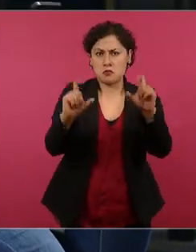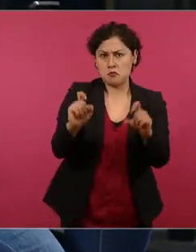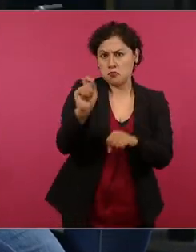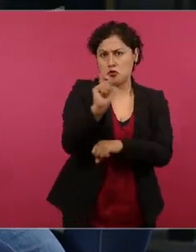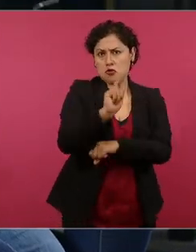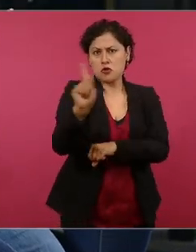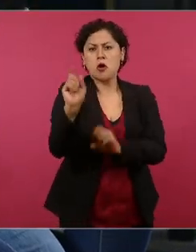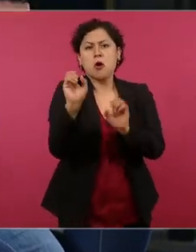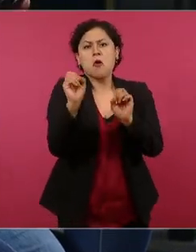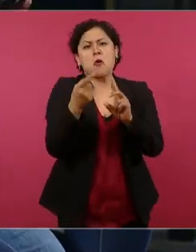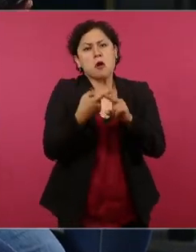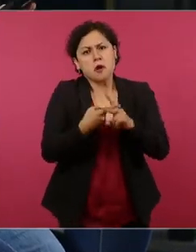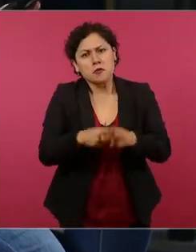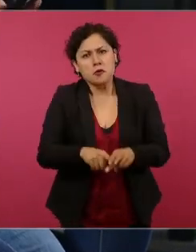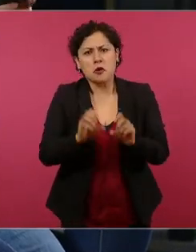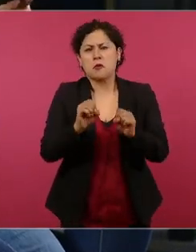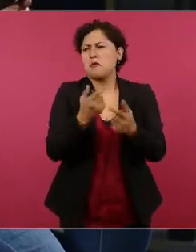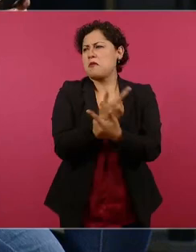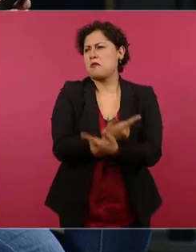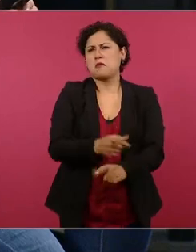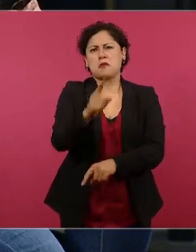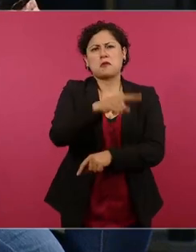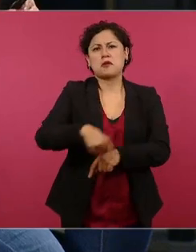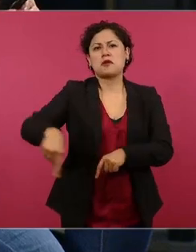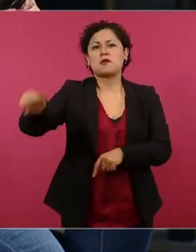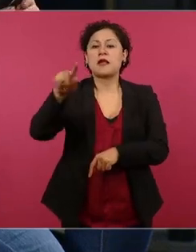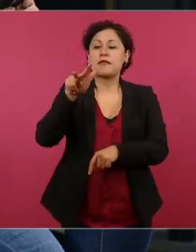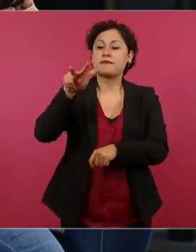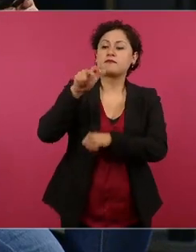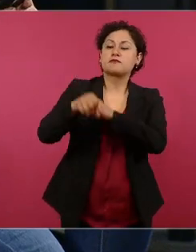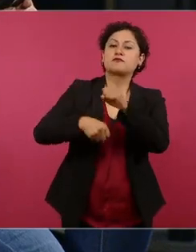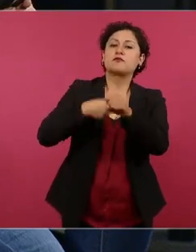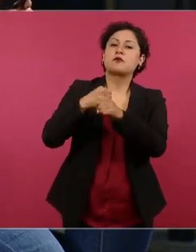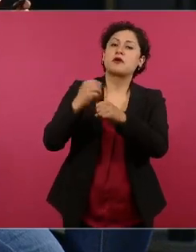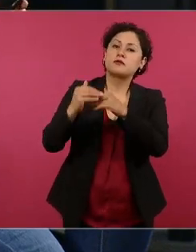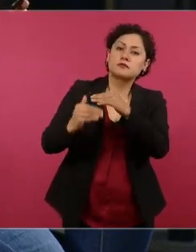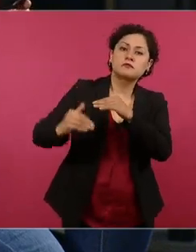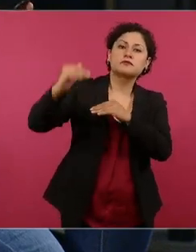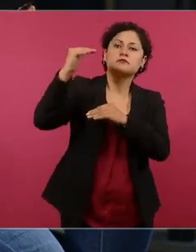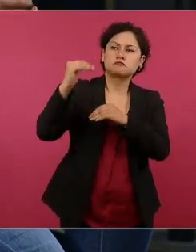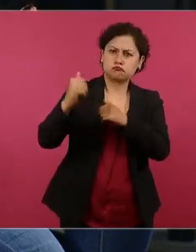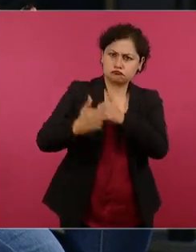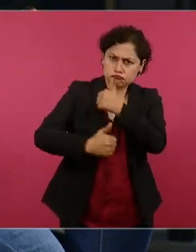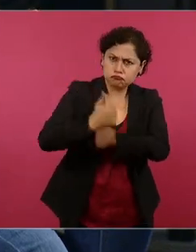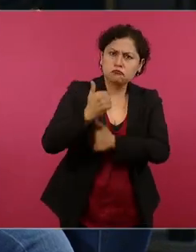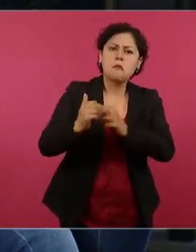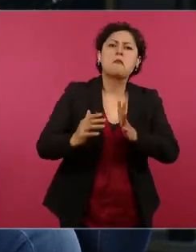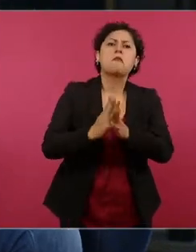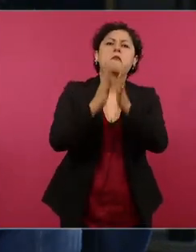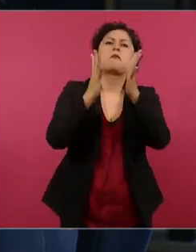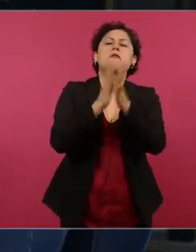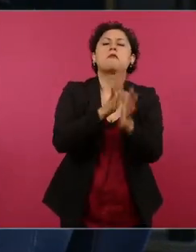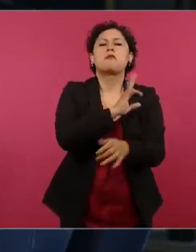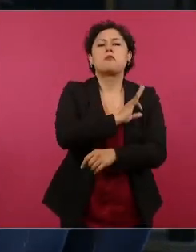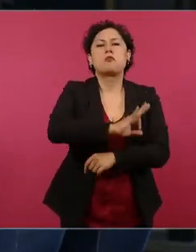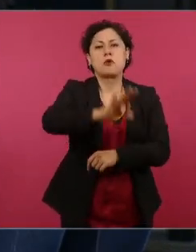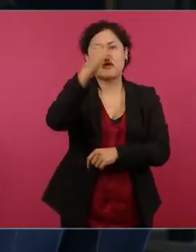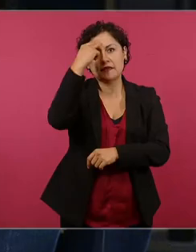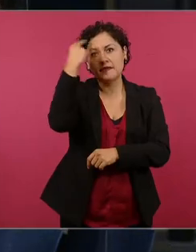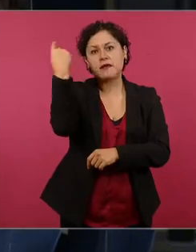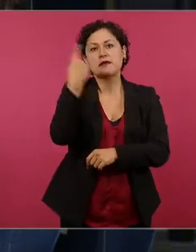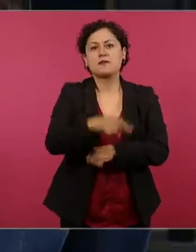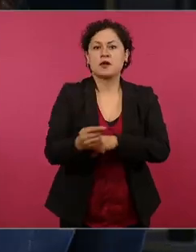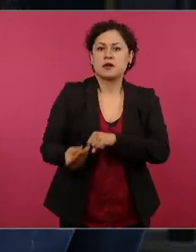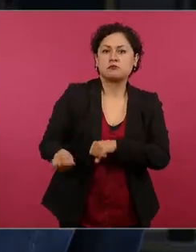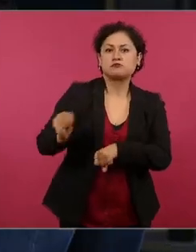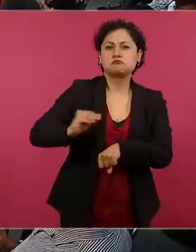general que cuenten con la mayoría de edad en su país y quieran solidarizarse con este gran evento que funda un nuevo género fotográfico y